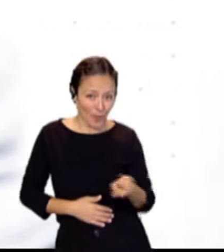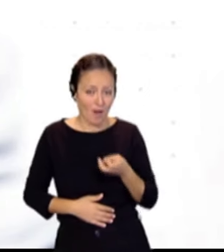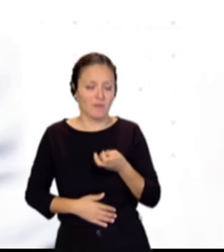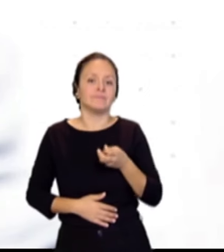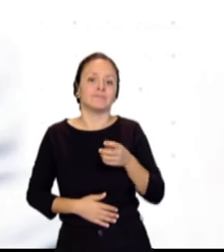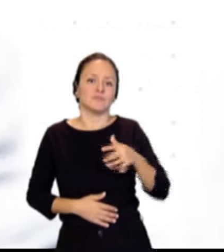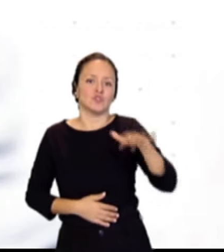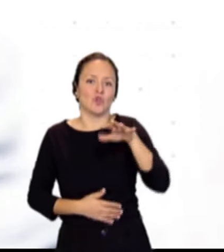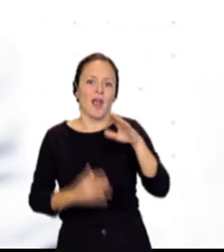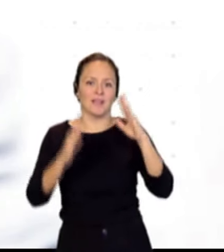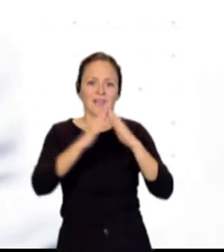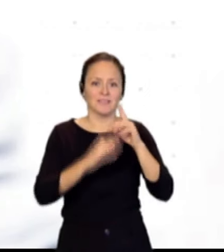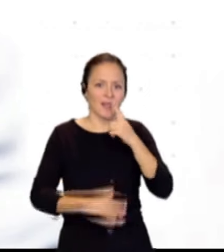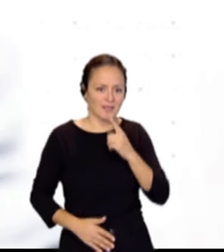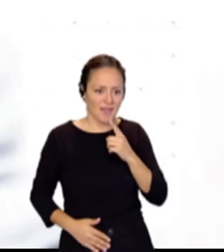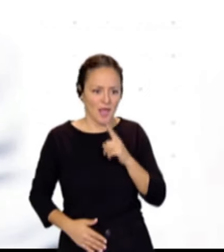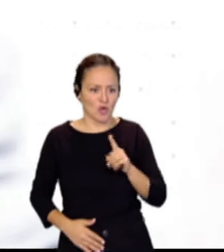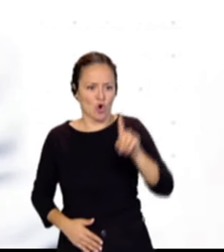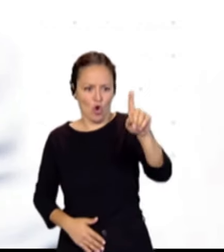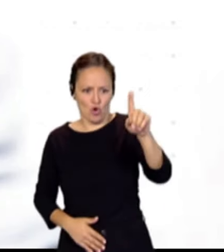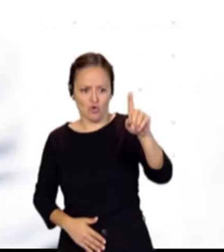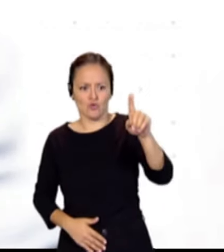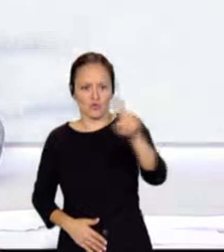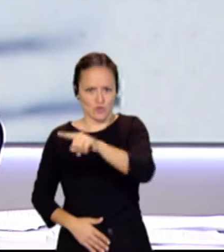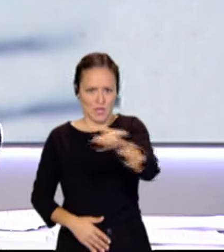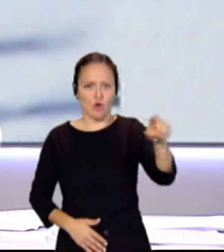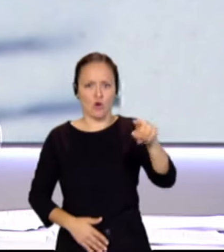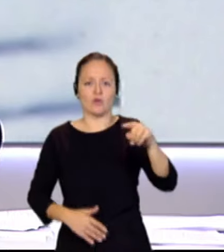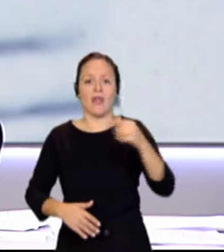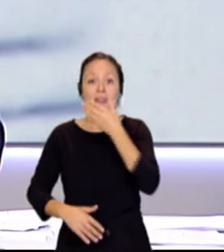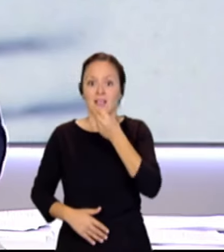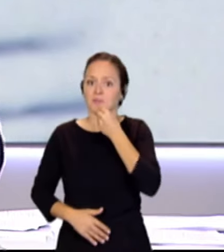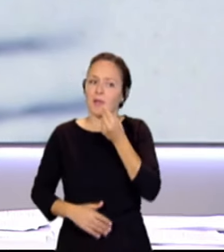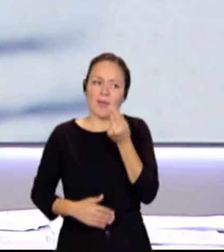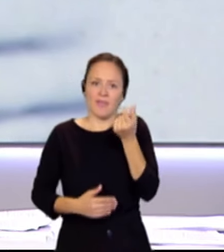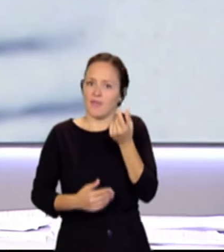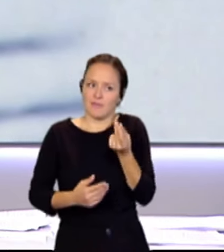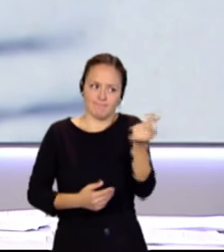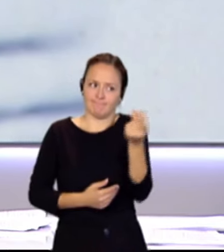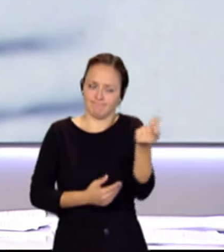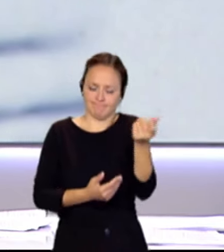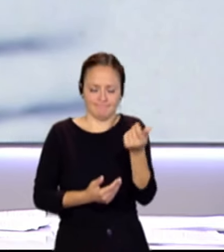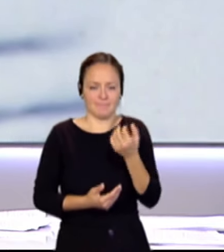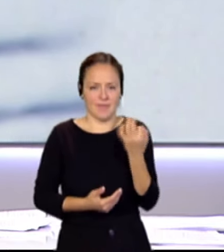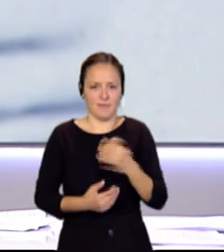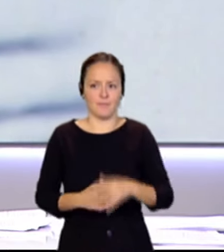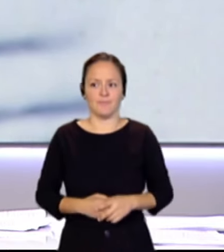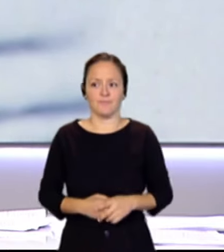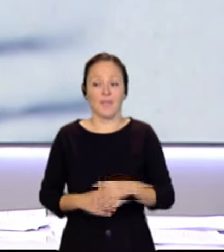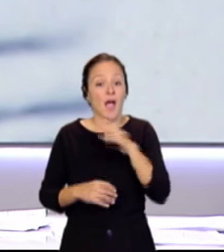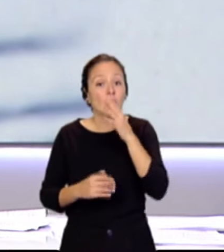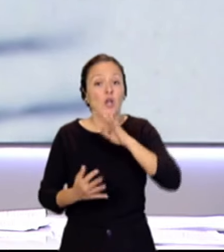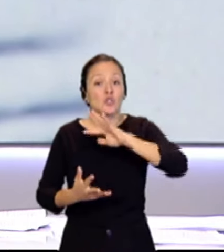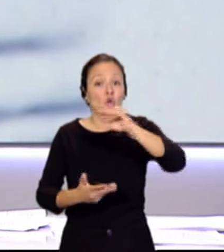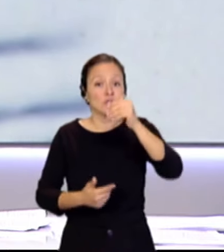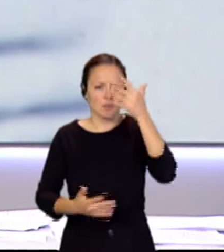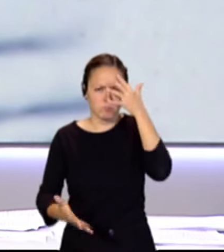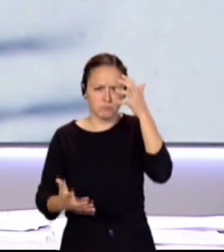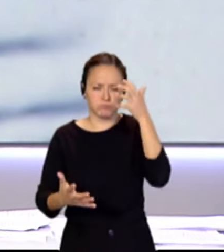de Colón en Las Palmas de Gran canaria vamos también a repasar ya las noticias más destacadas para los